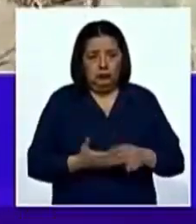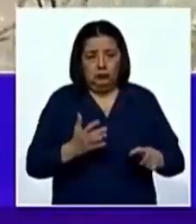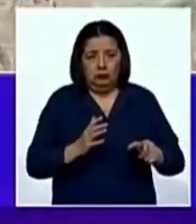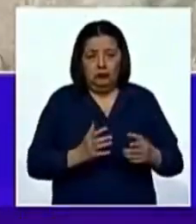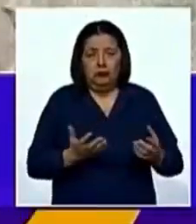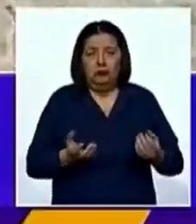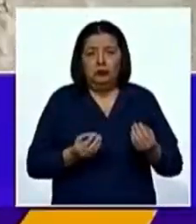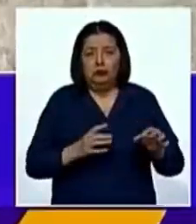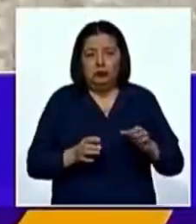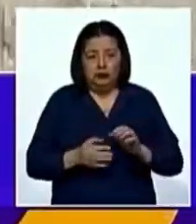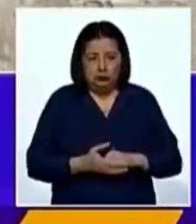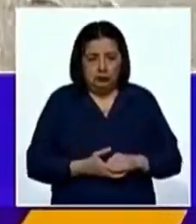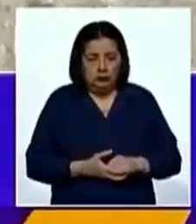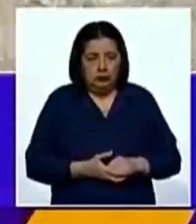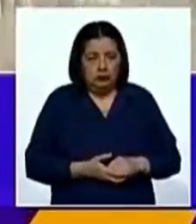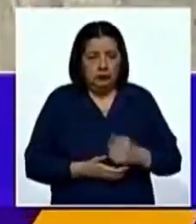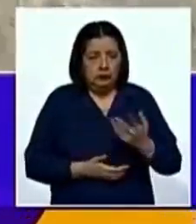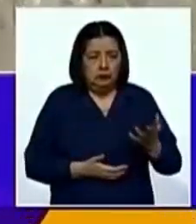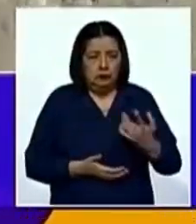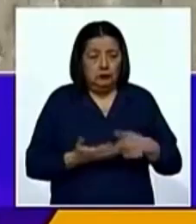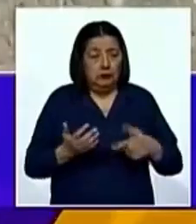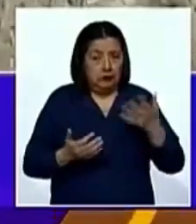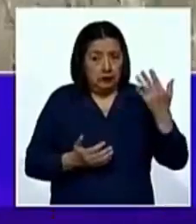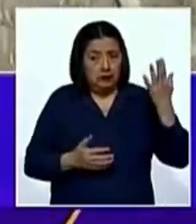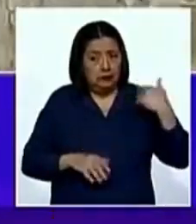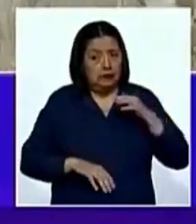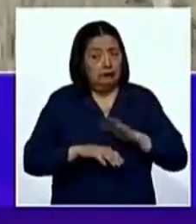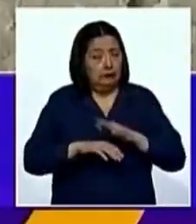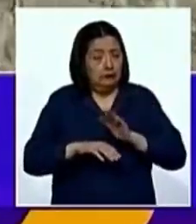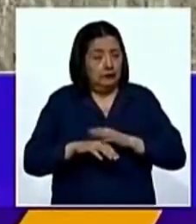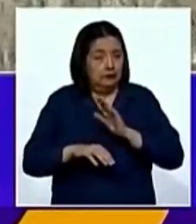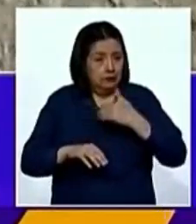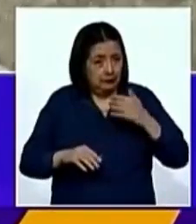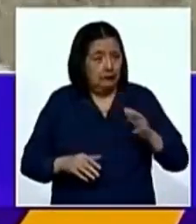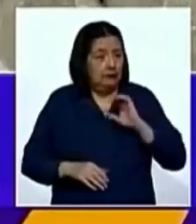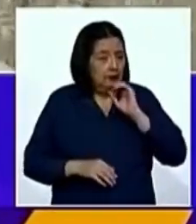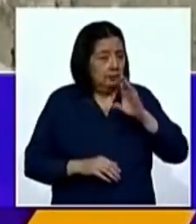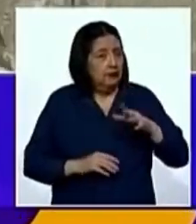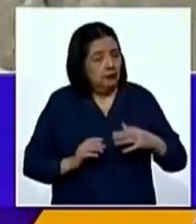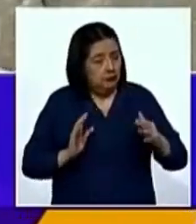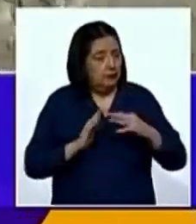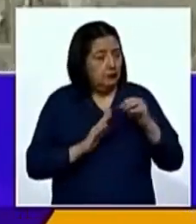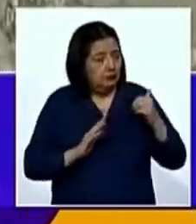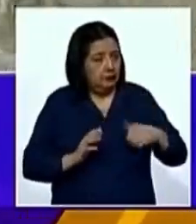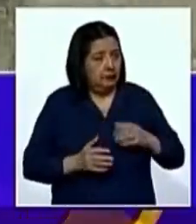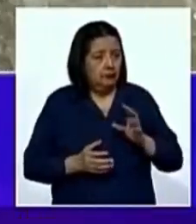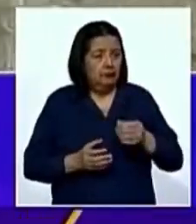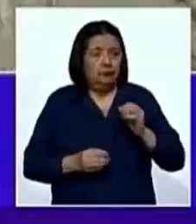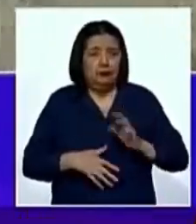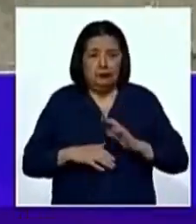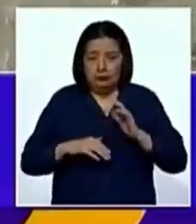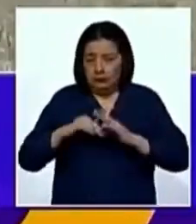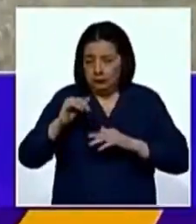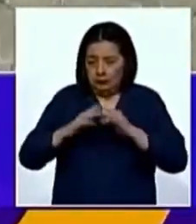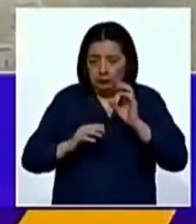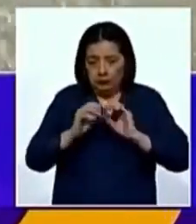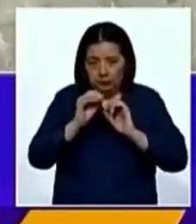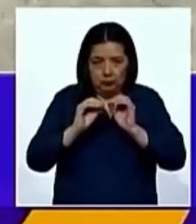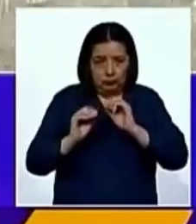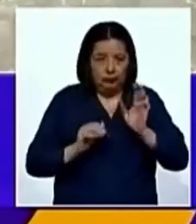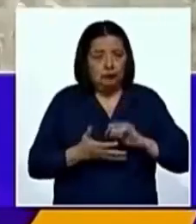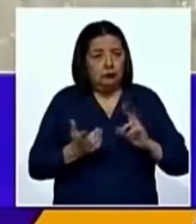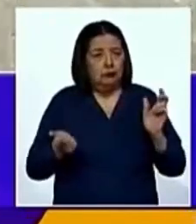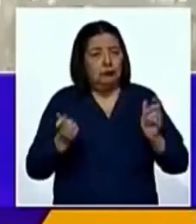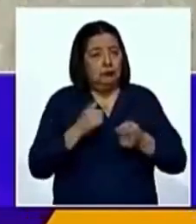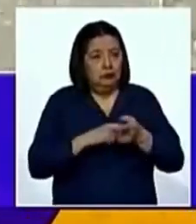que se ha generado frente ya a la advertencia que habían hecho algunos funcionarios de la Municipalidad de Lunahuaná por una obra de reconstrucción con cambios